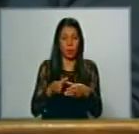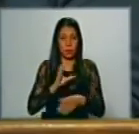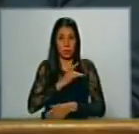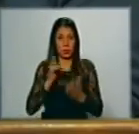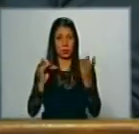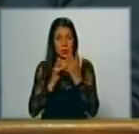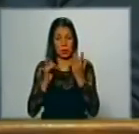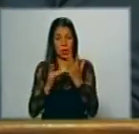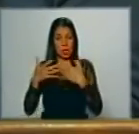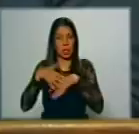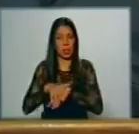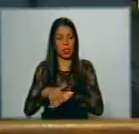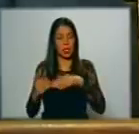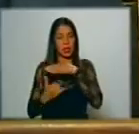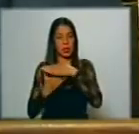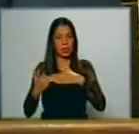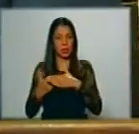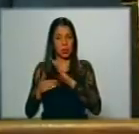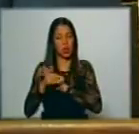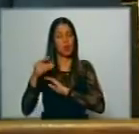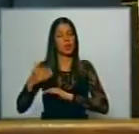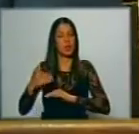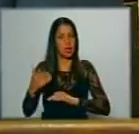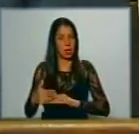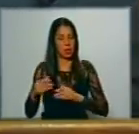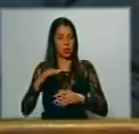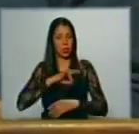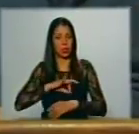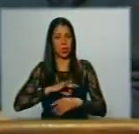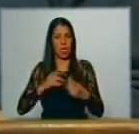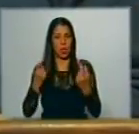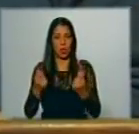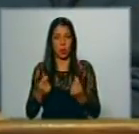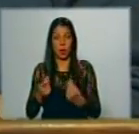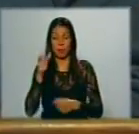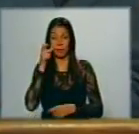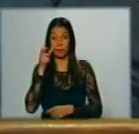Interinstitucional para la Defensa de los Derechos Socioeconómicos. Es todo.